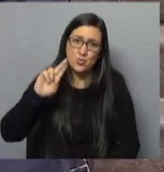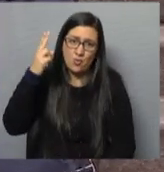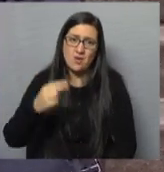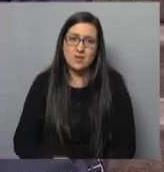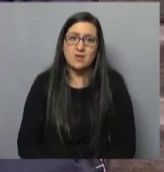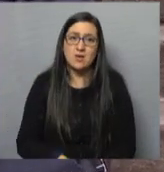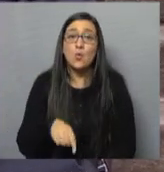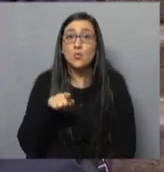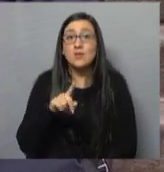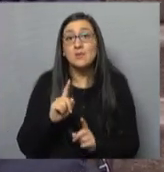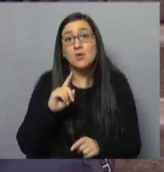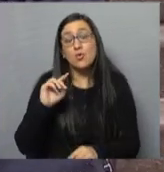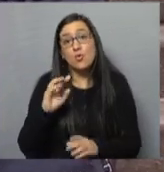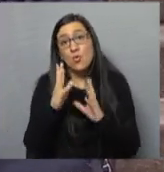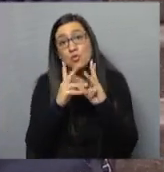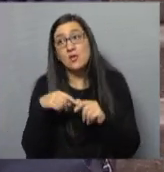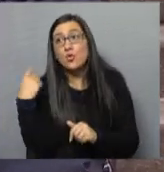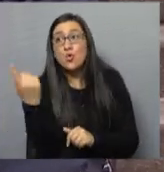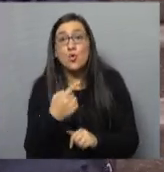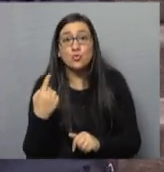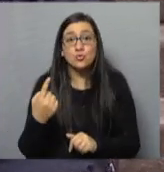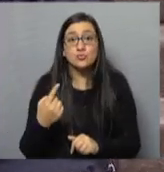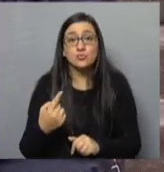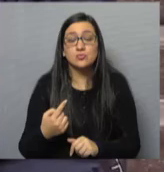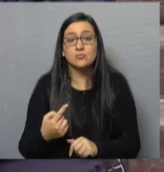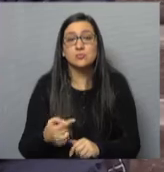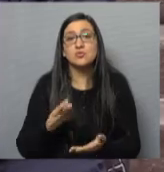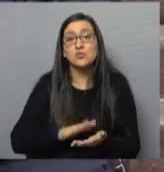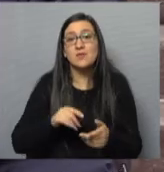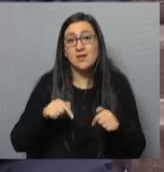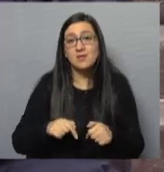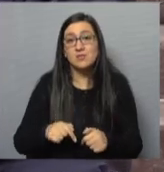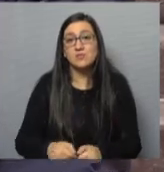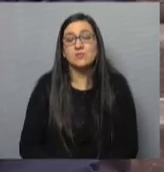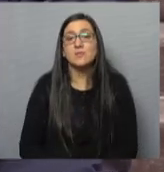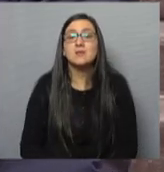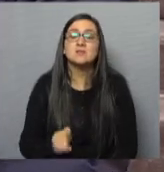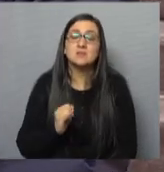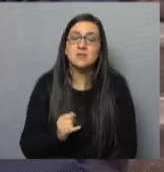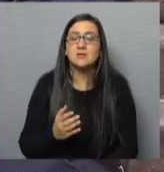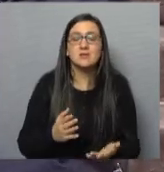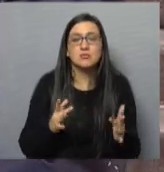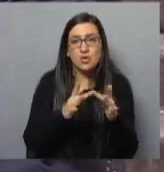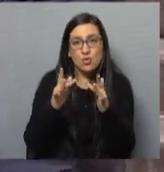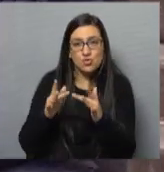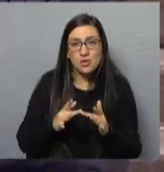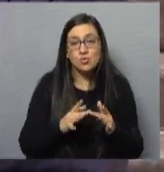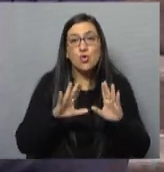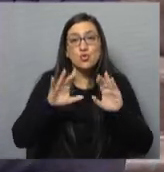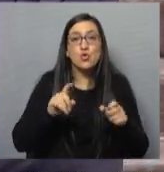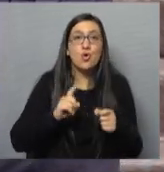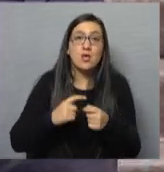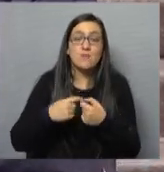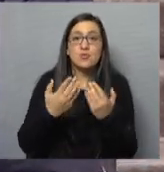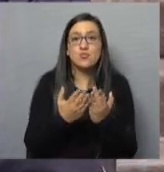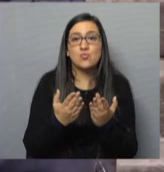están coordinando también con otros centros de estudiantes sobre estas movidas? Sí, estamos en contacto con todos los gremios de estudiantes,